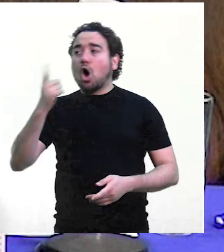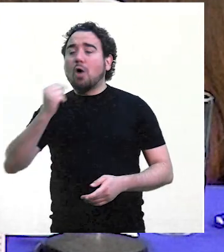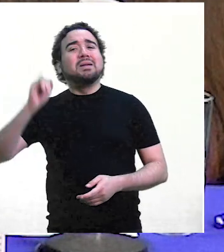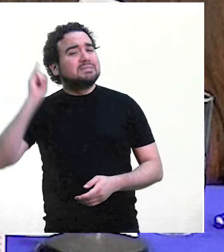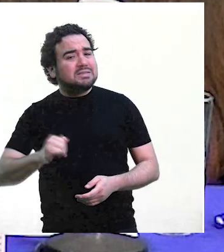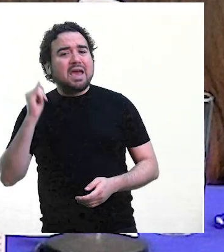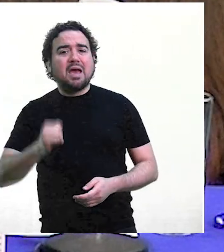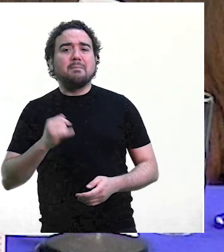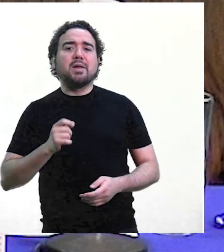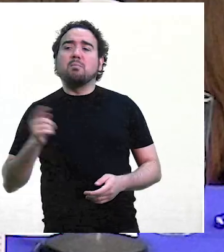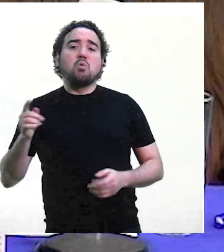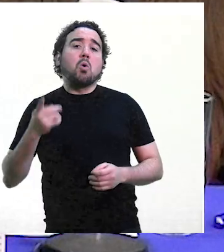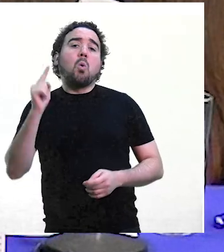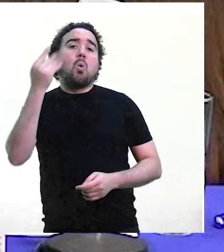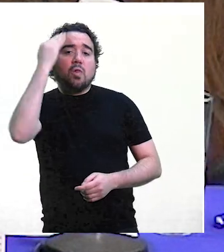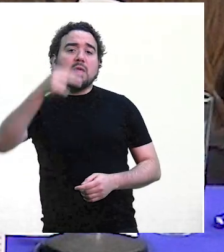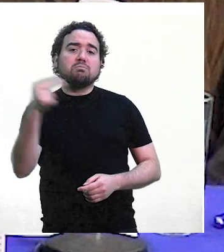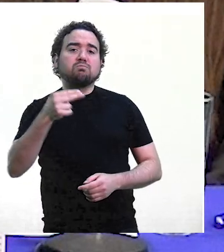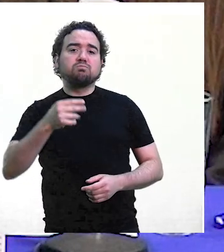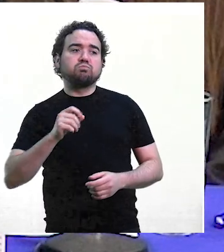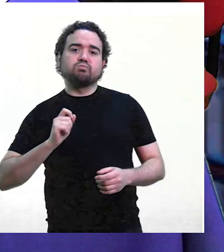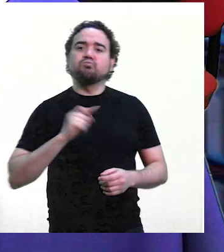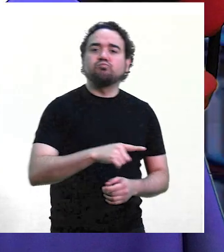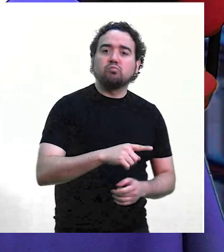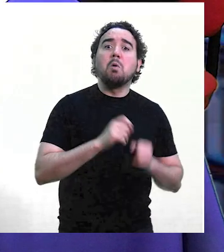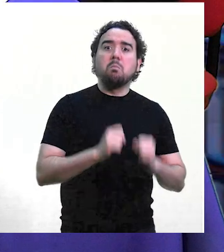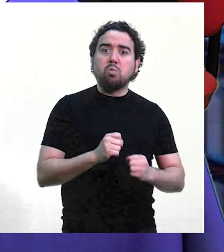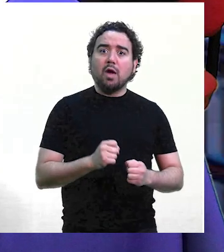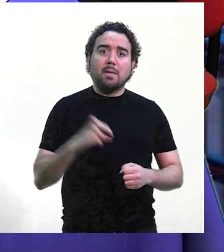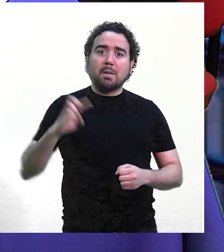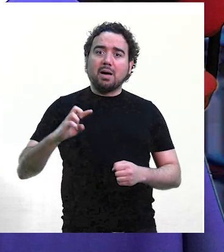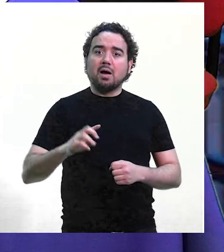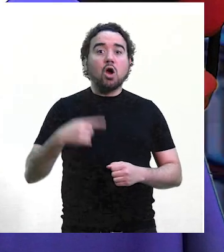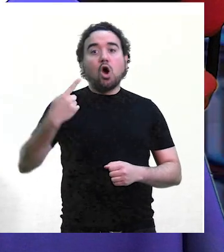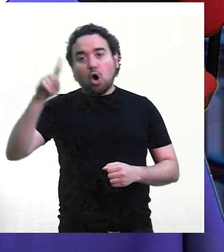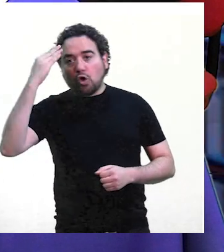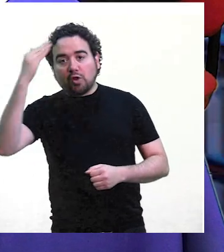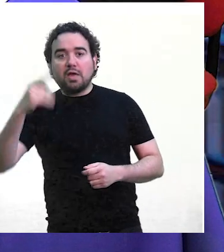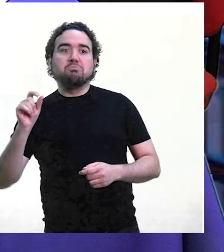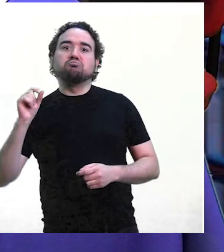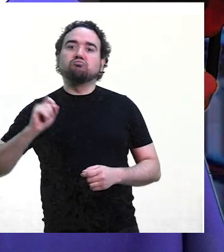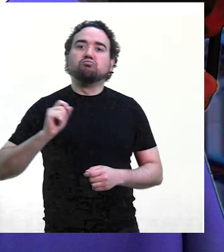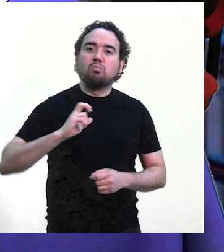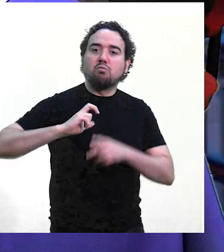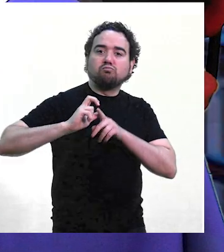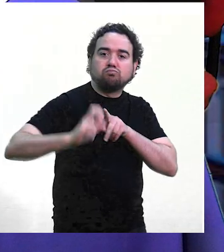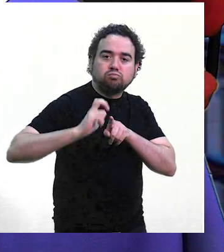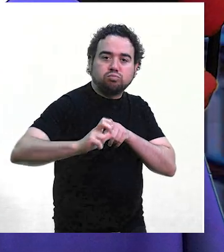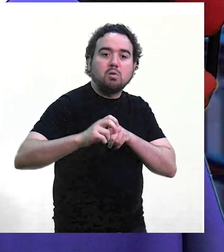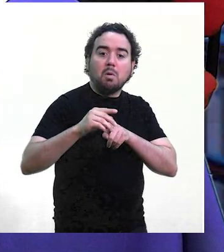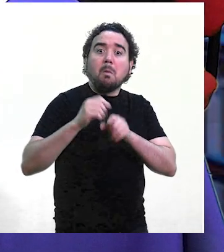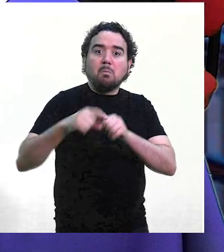fertilidad y los hombres están fértiles siempre. Sí. Hizo una actividad que se llama una gatita que no le gusta el mambo, que en